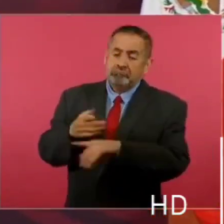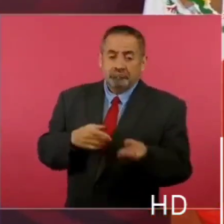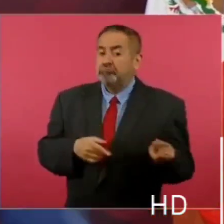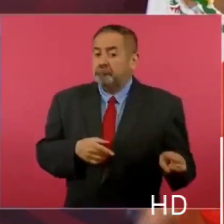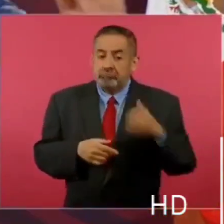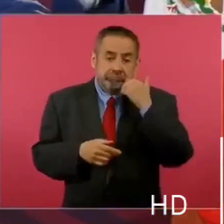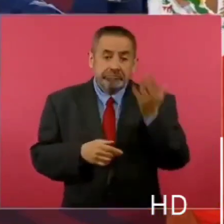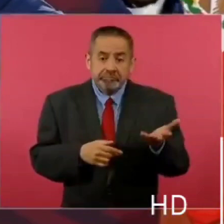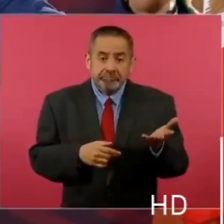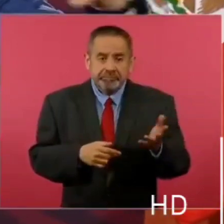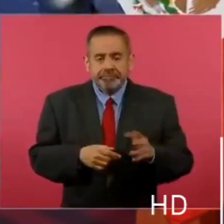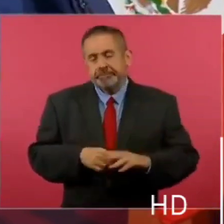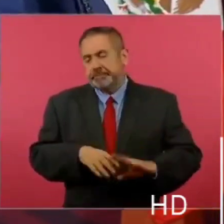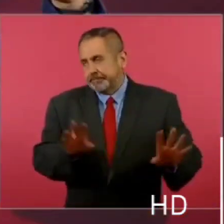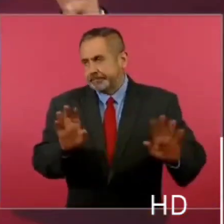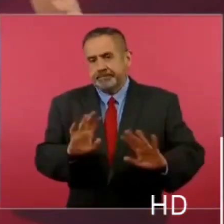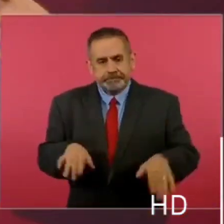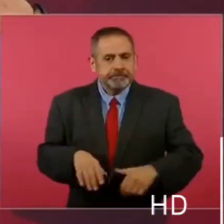Ahora pues